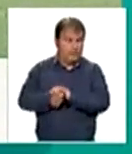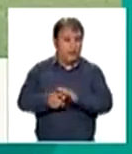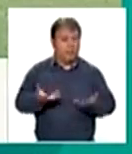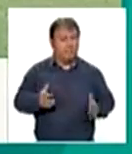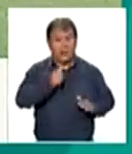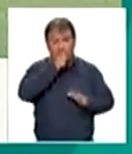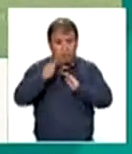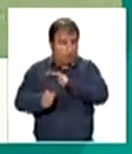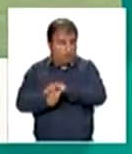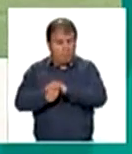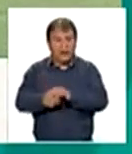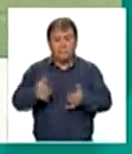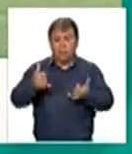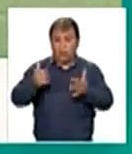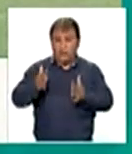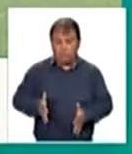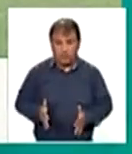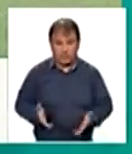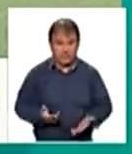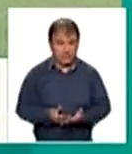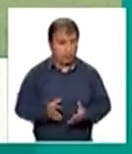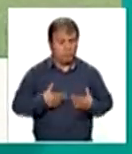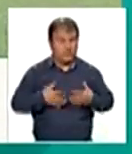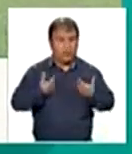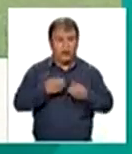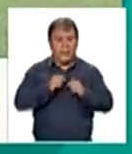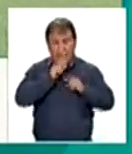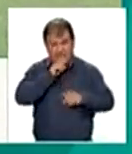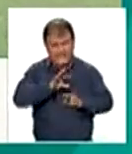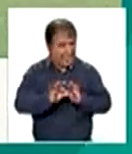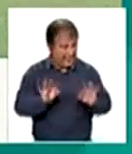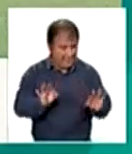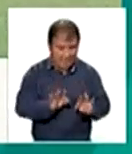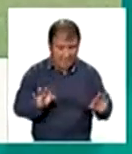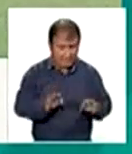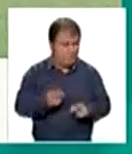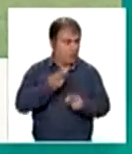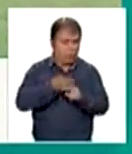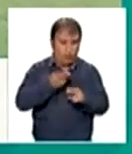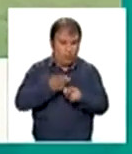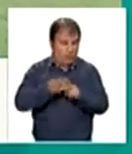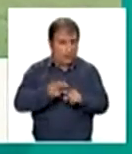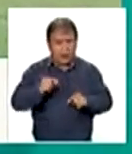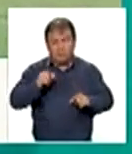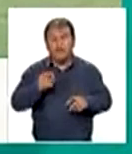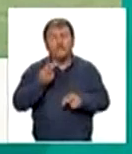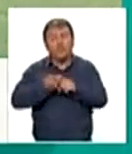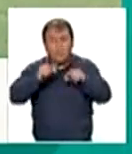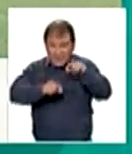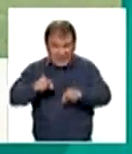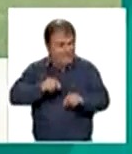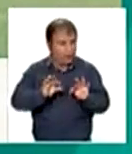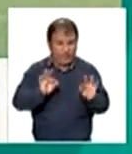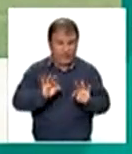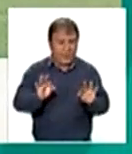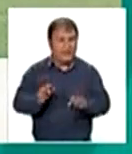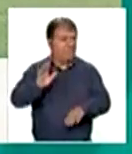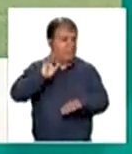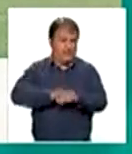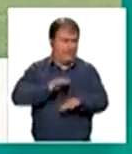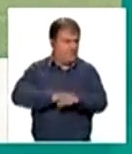del caso para los deportistas. No se puede revelar absolutamente nada, ni nombres, ni sustancias, ni